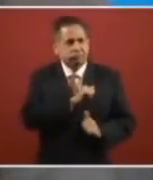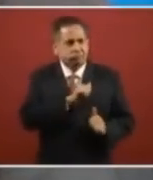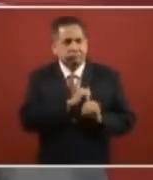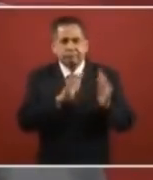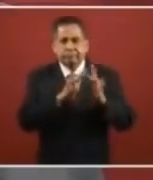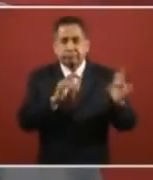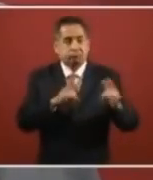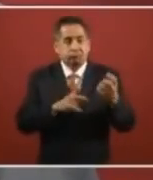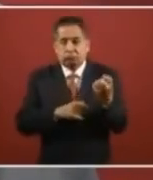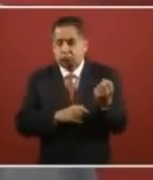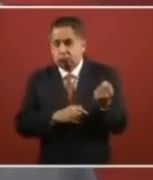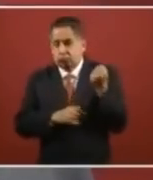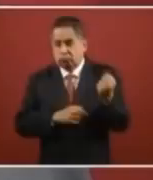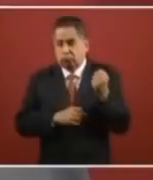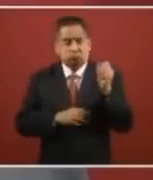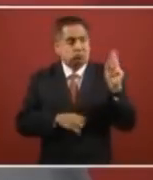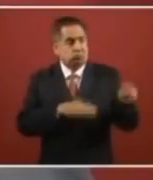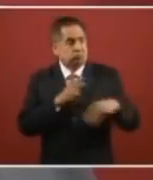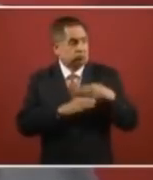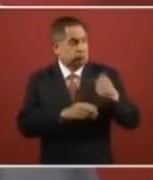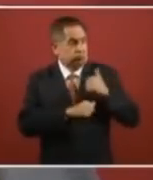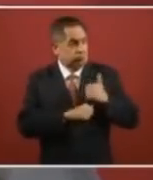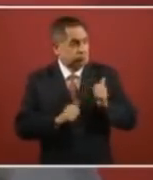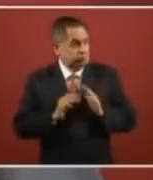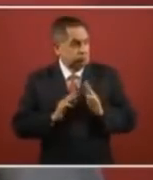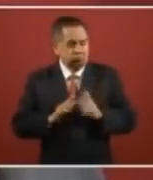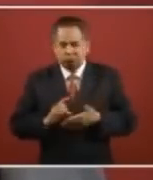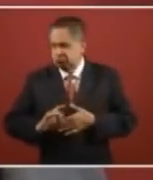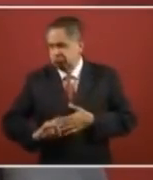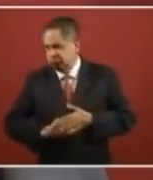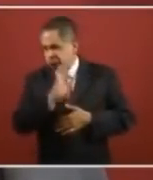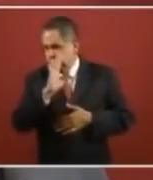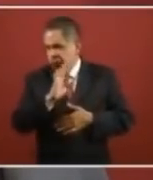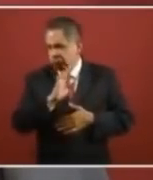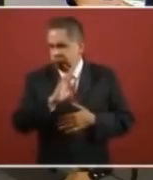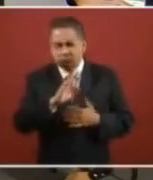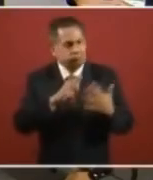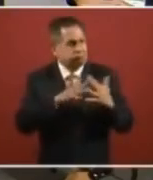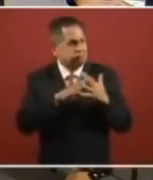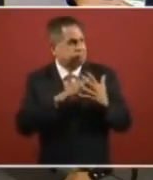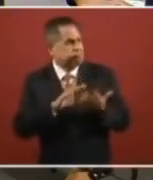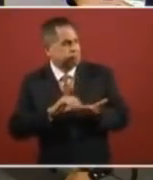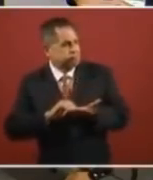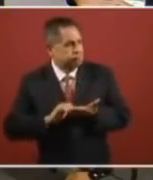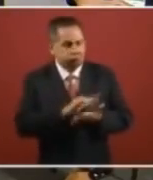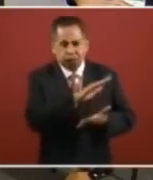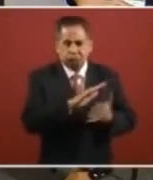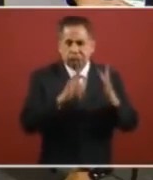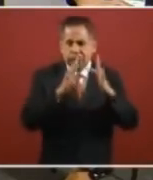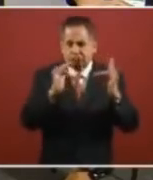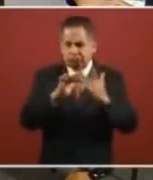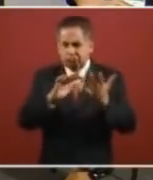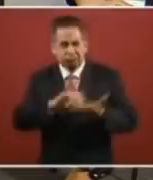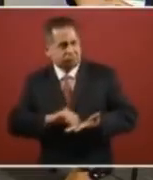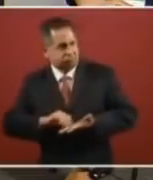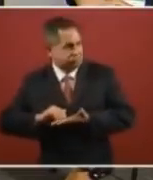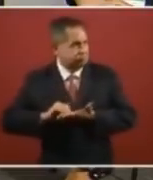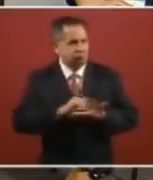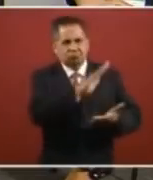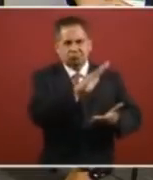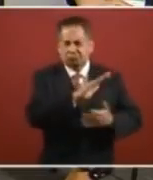ese entonces más poderoso del mundo, al ejército francés. Se les expulsó de nuestro